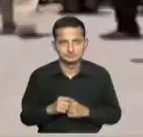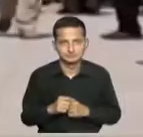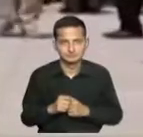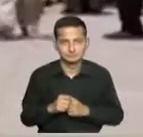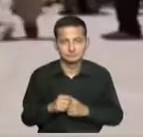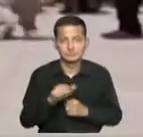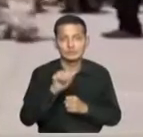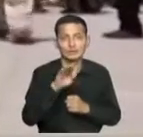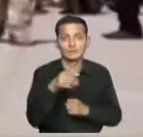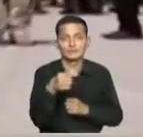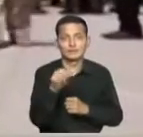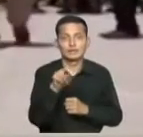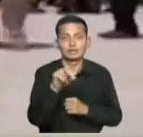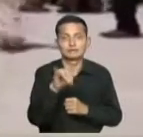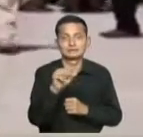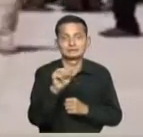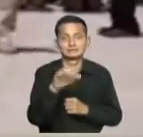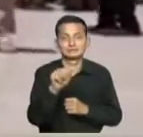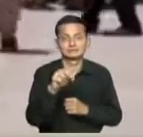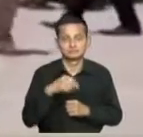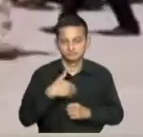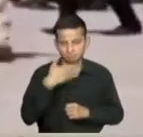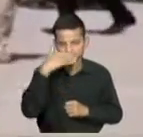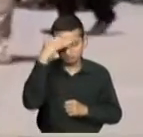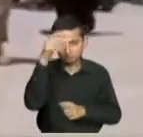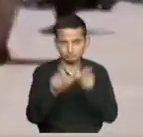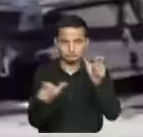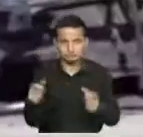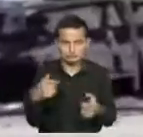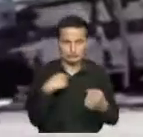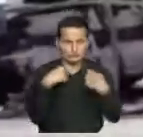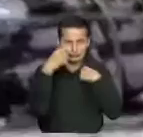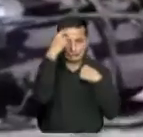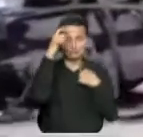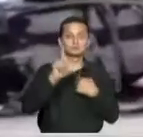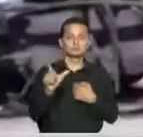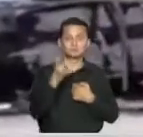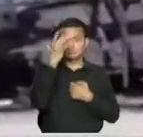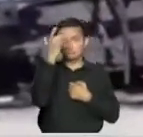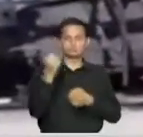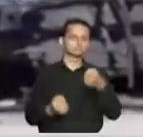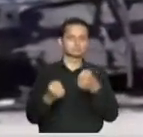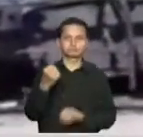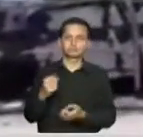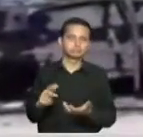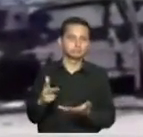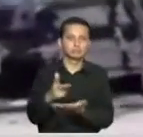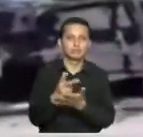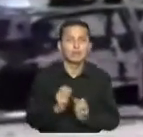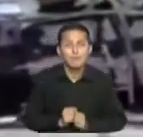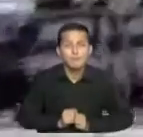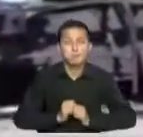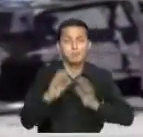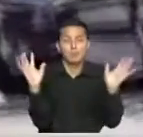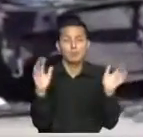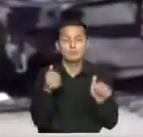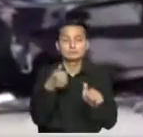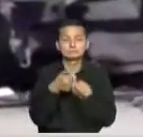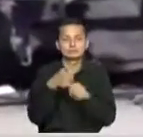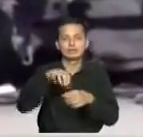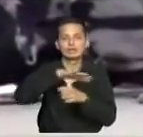En Afganistán, al menos una decena de personas resultaron heridas este lunes al estallar un coche bomba cerca de la embajada de Estados